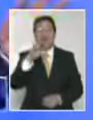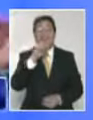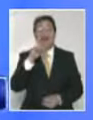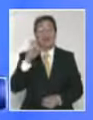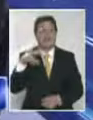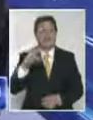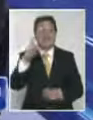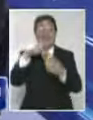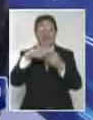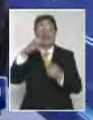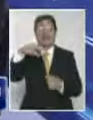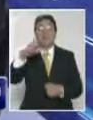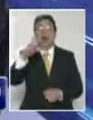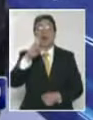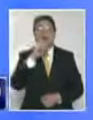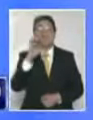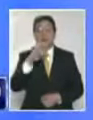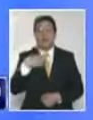la Gema Contreras, que decía,